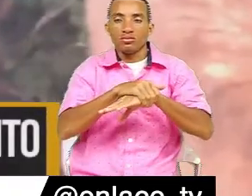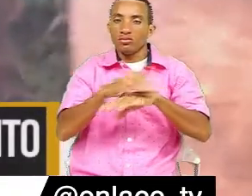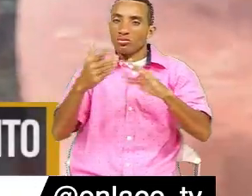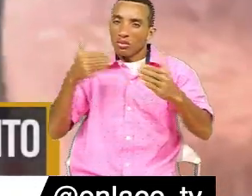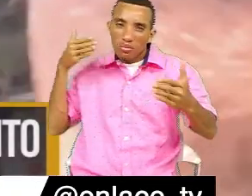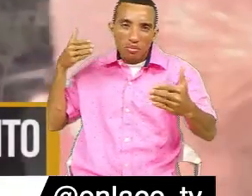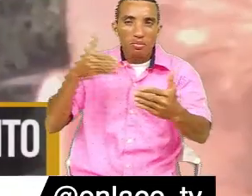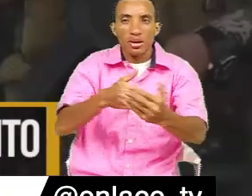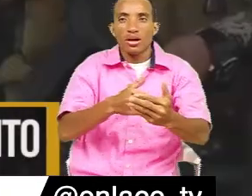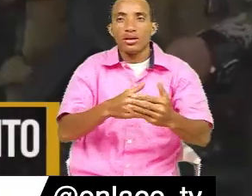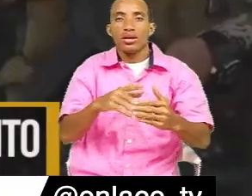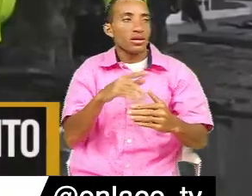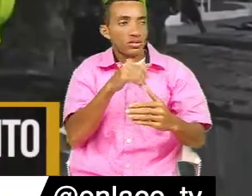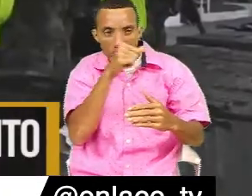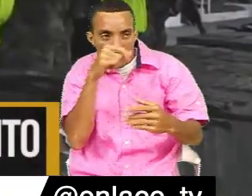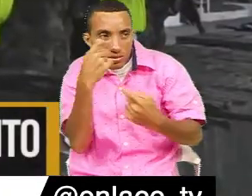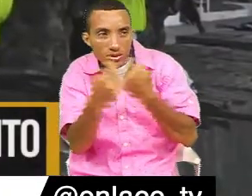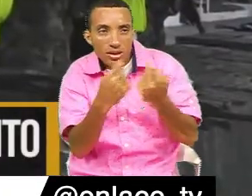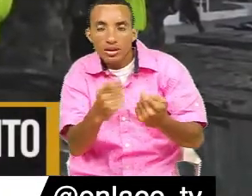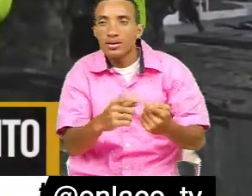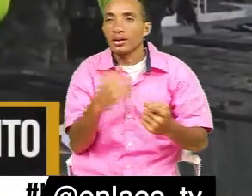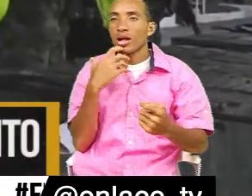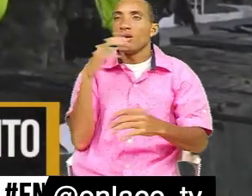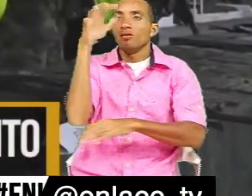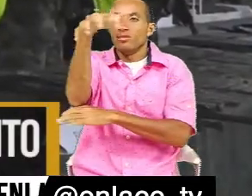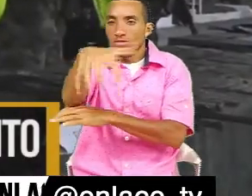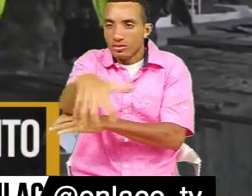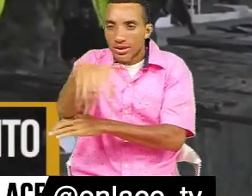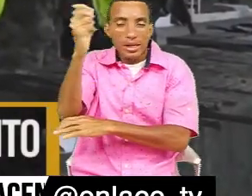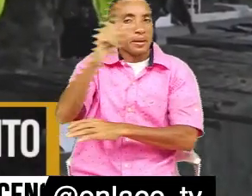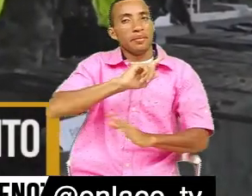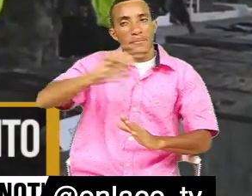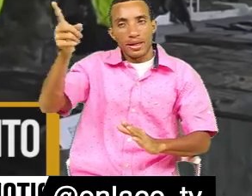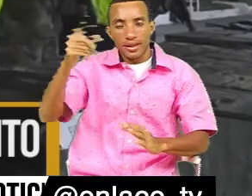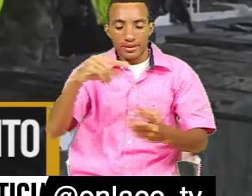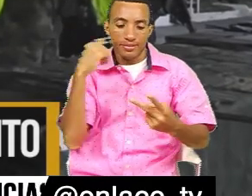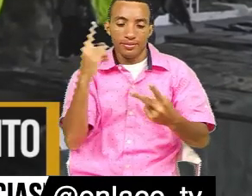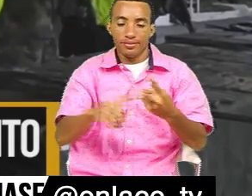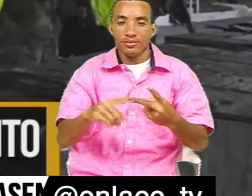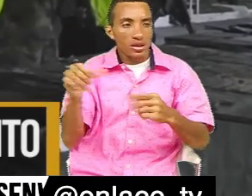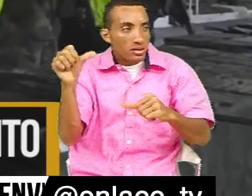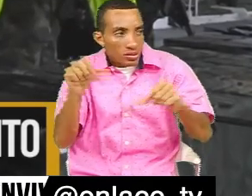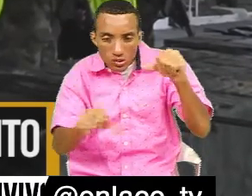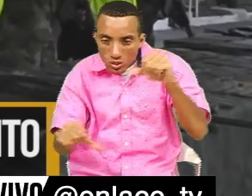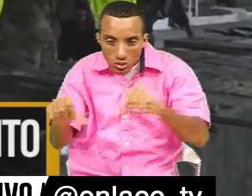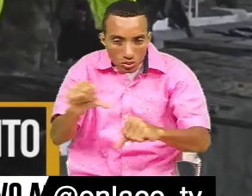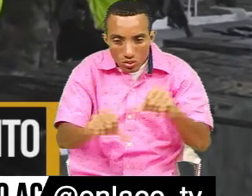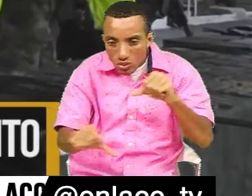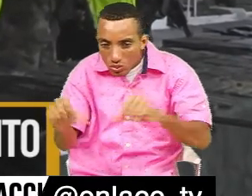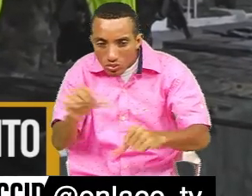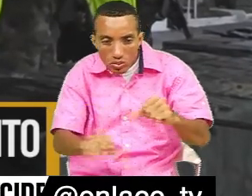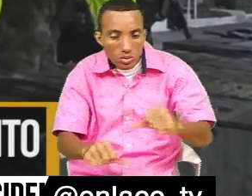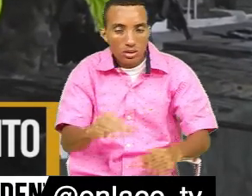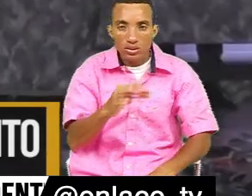contra el narcotráfico, minería ilegal, atentados terroristas y desmantelación de laboratorios para el procesamiento de